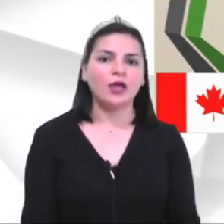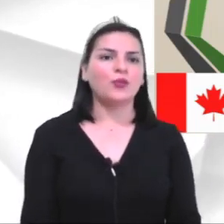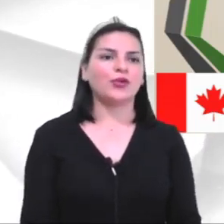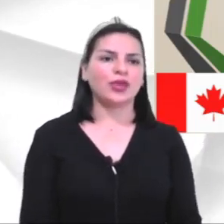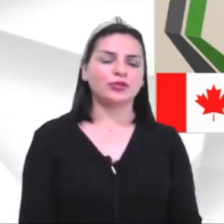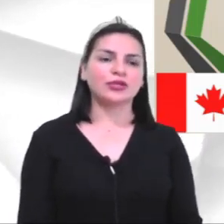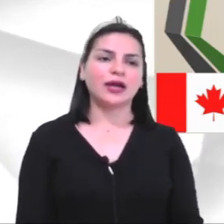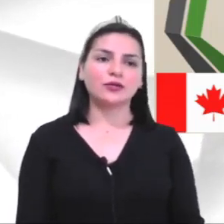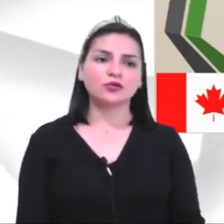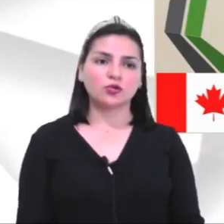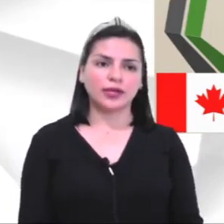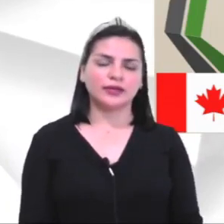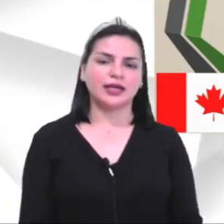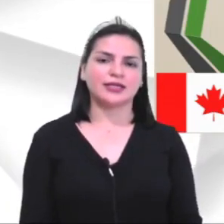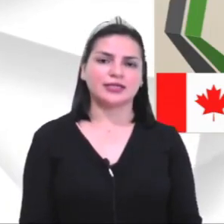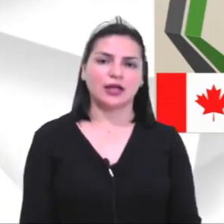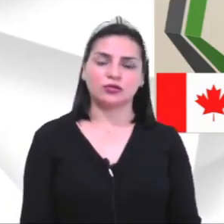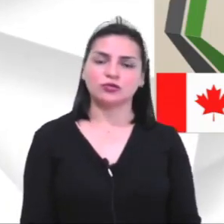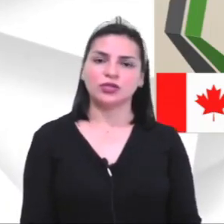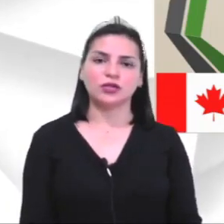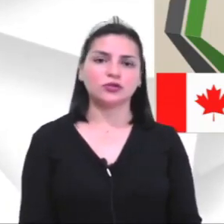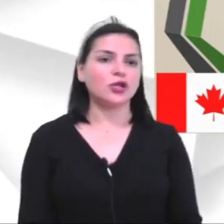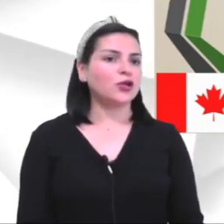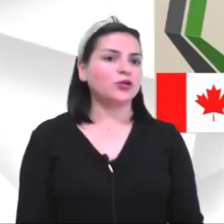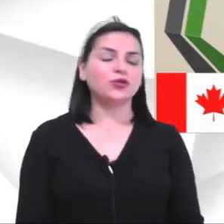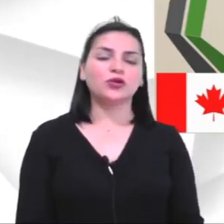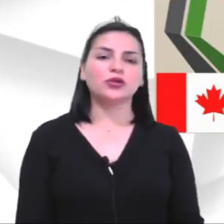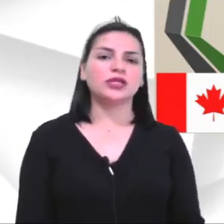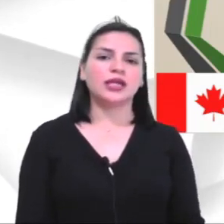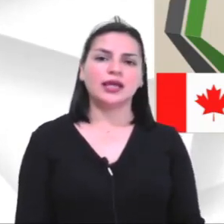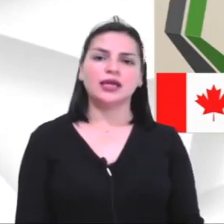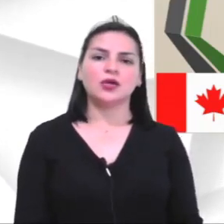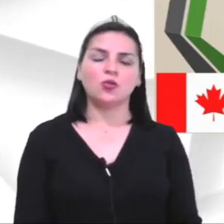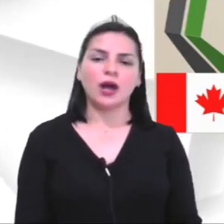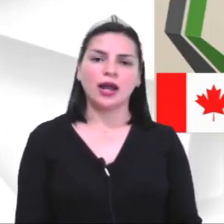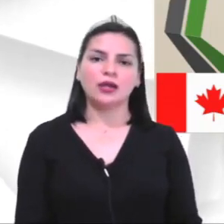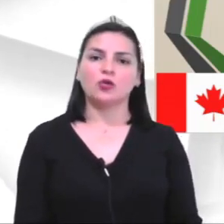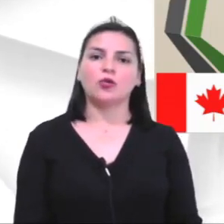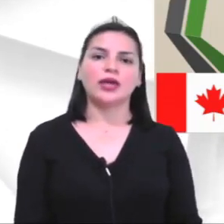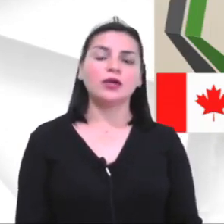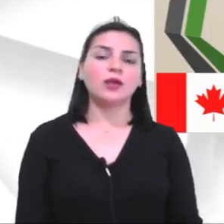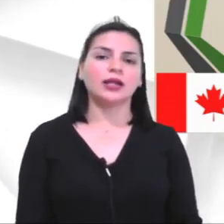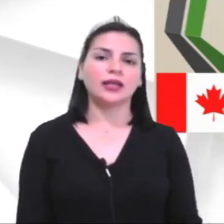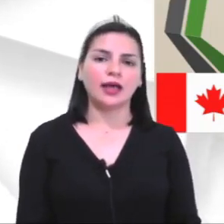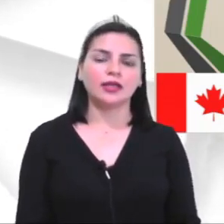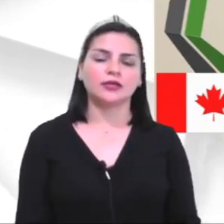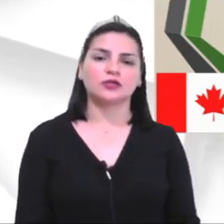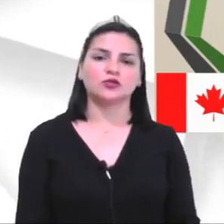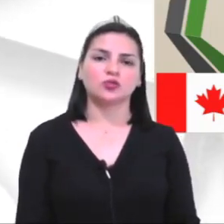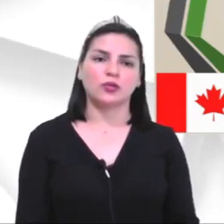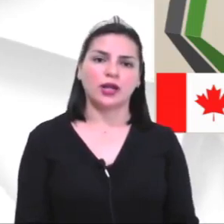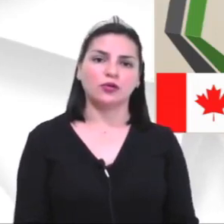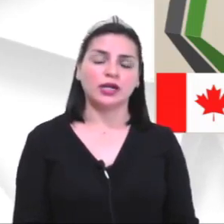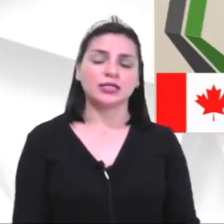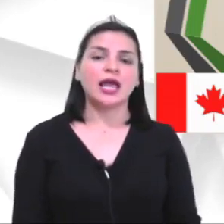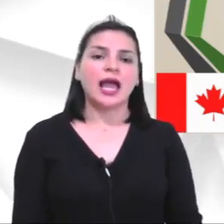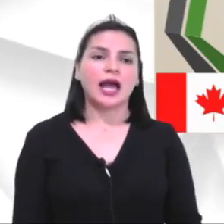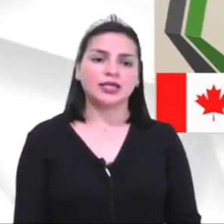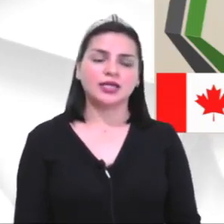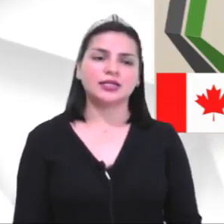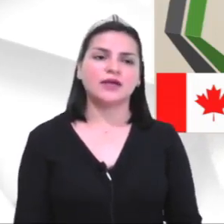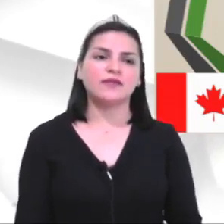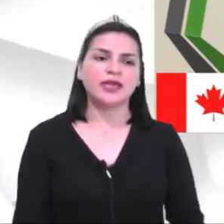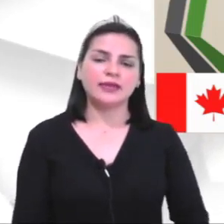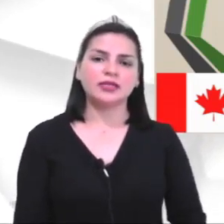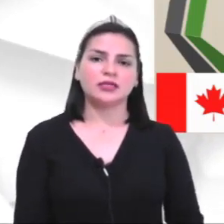baja. Podemos darnos cuenta que Estados Unidos no tiene igual o no hay igualdad entre sus pobladores.